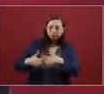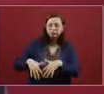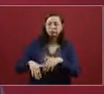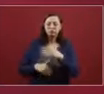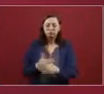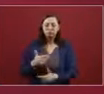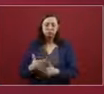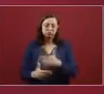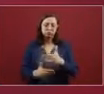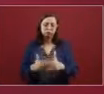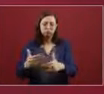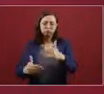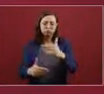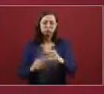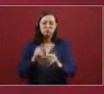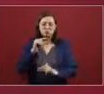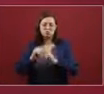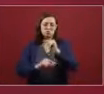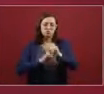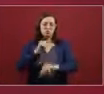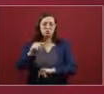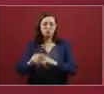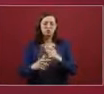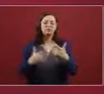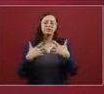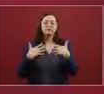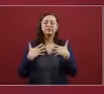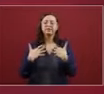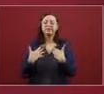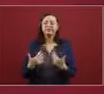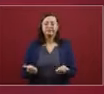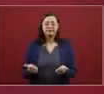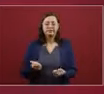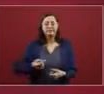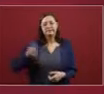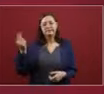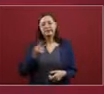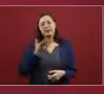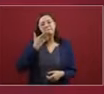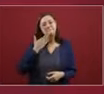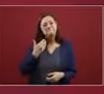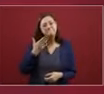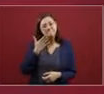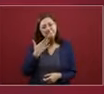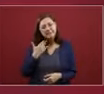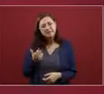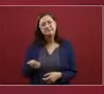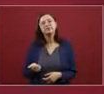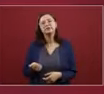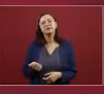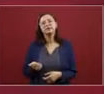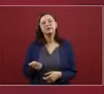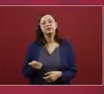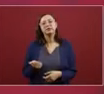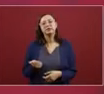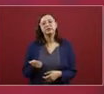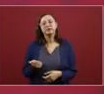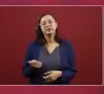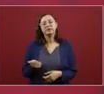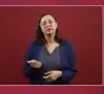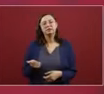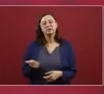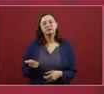que debemos de ser amables y que debemos de